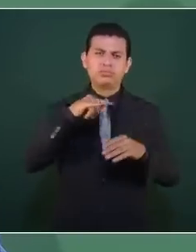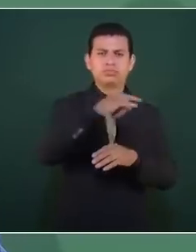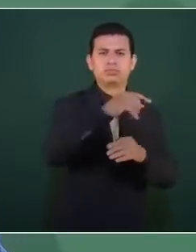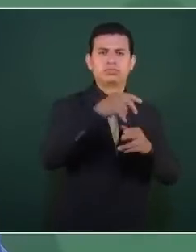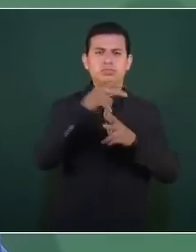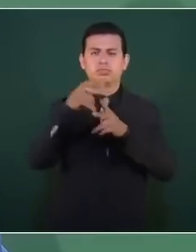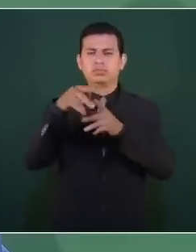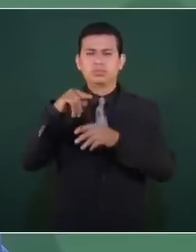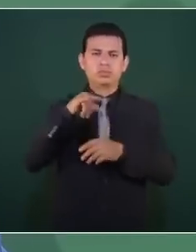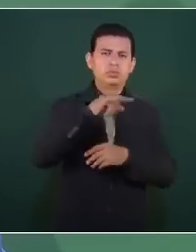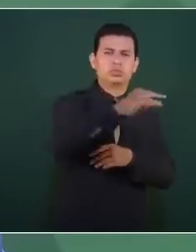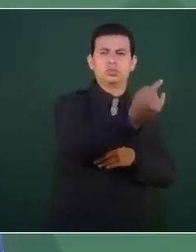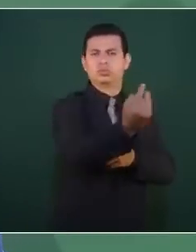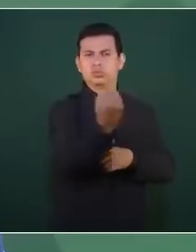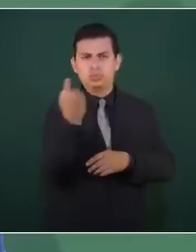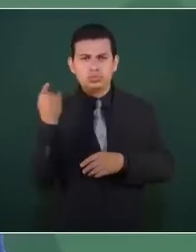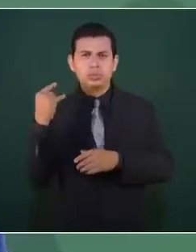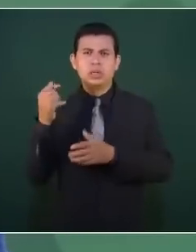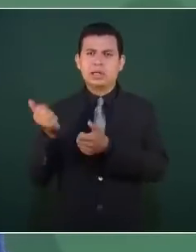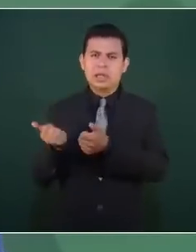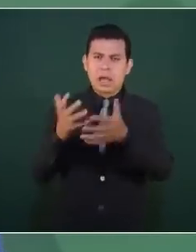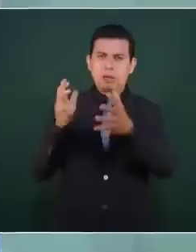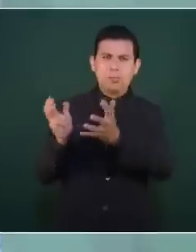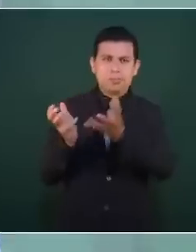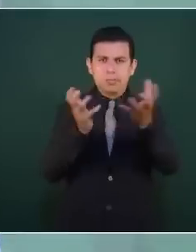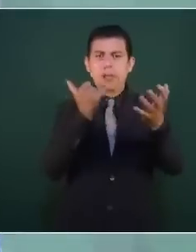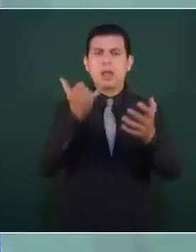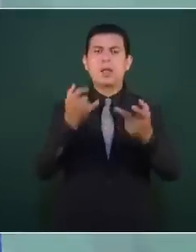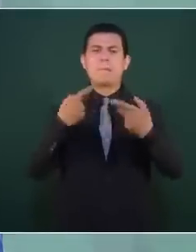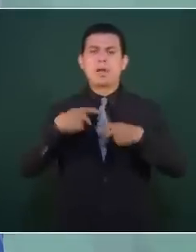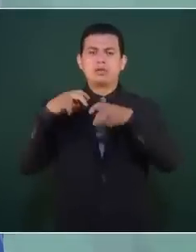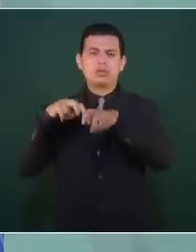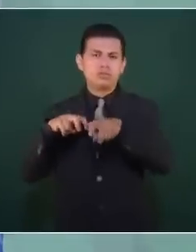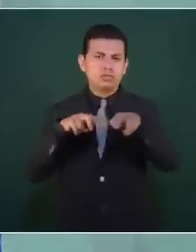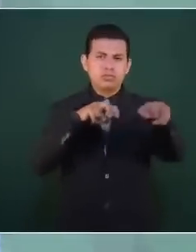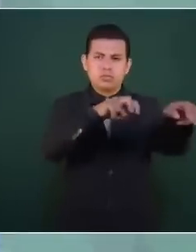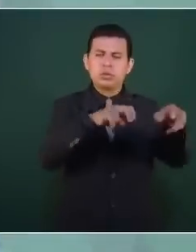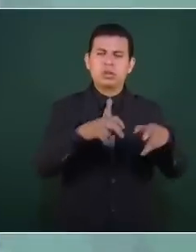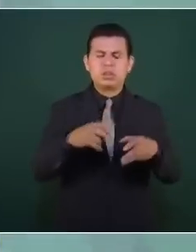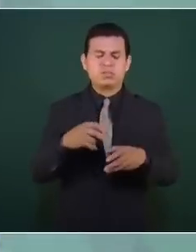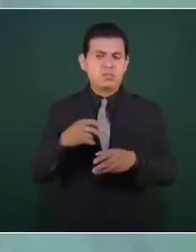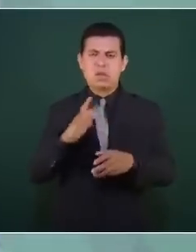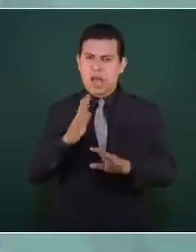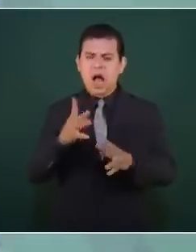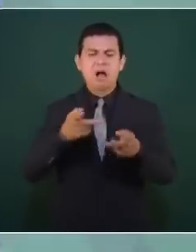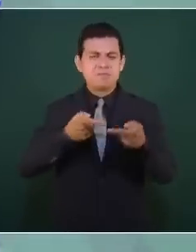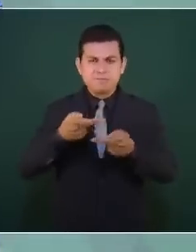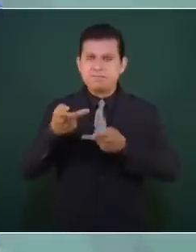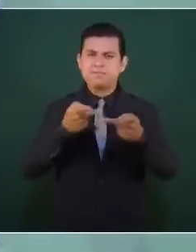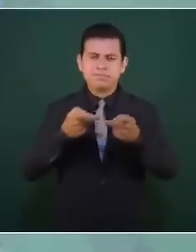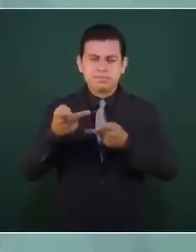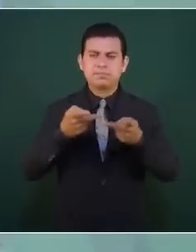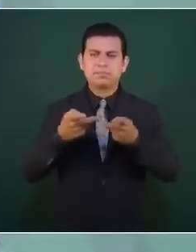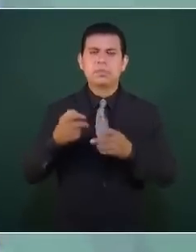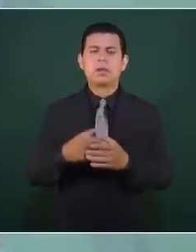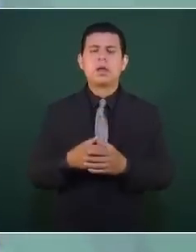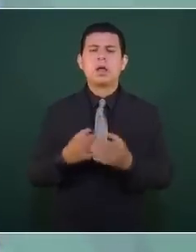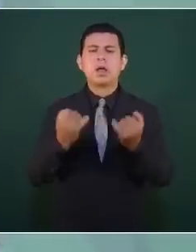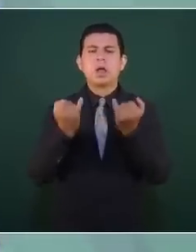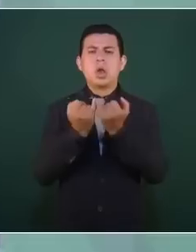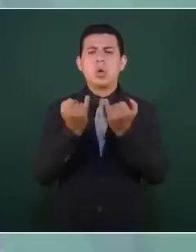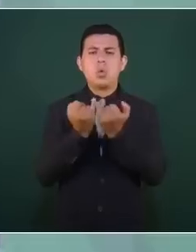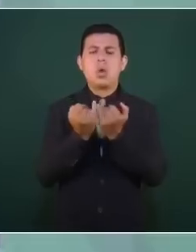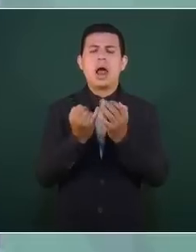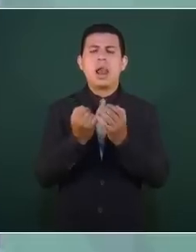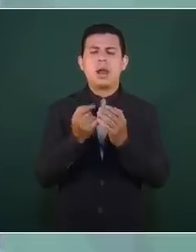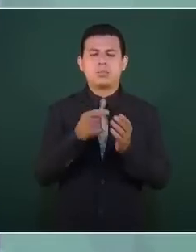Entonces, estuvimos También supervisando la